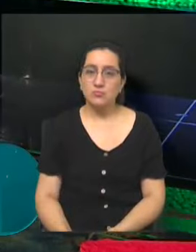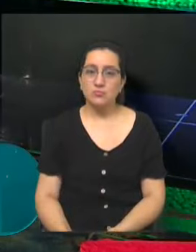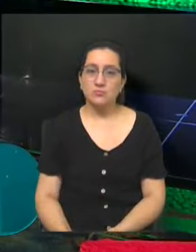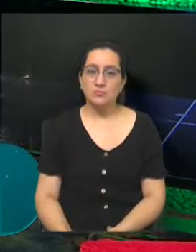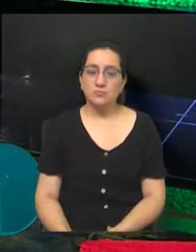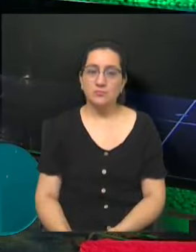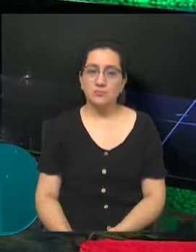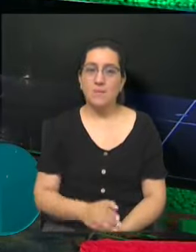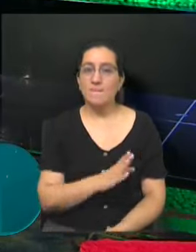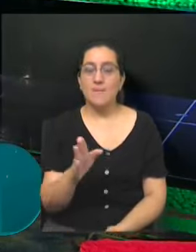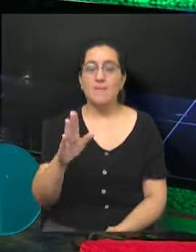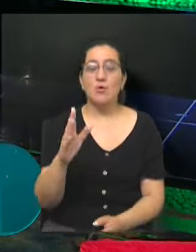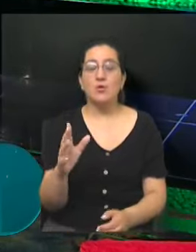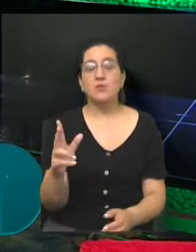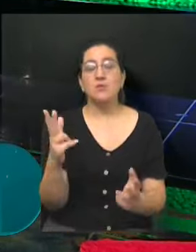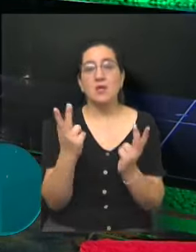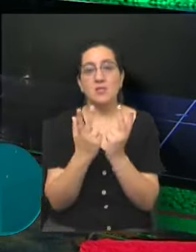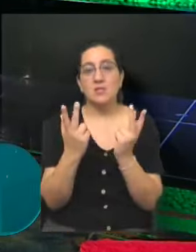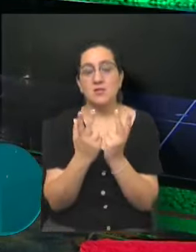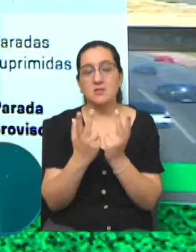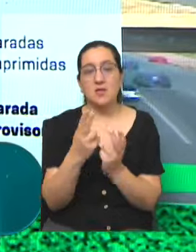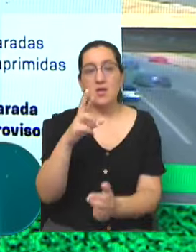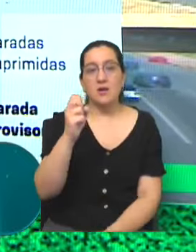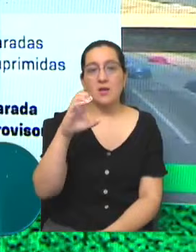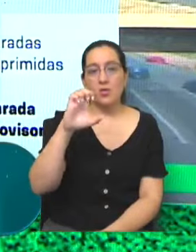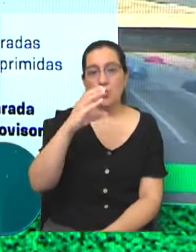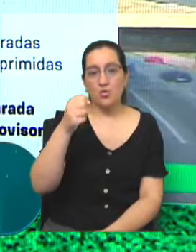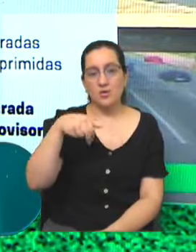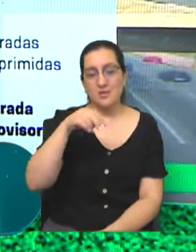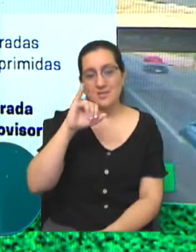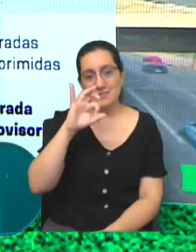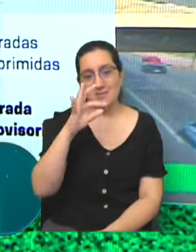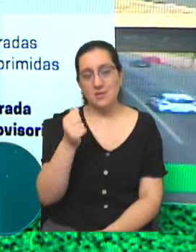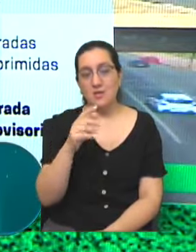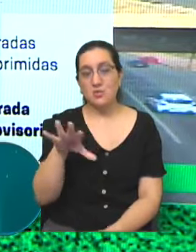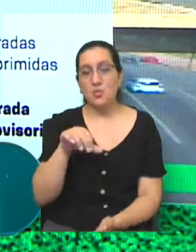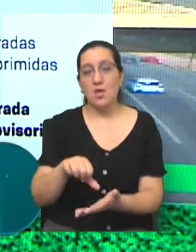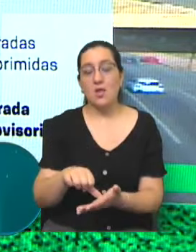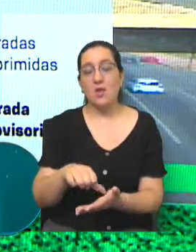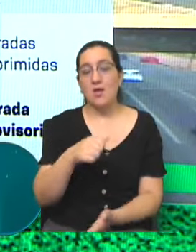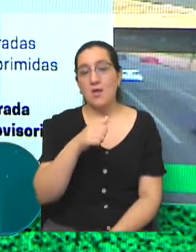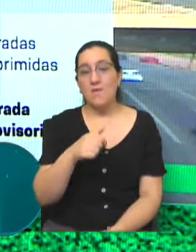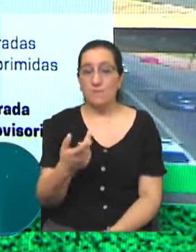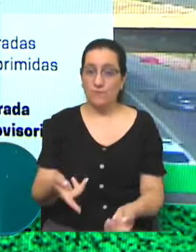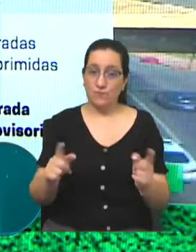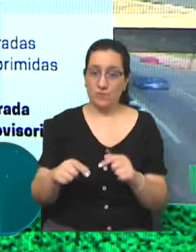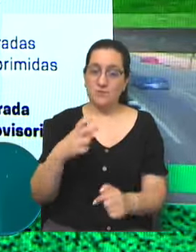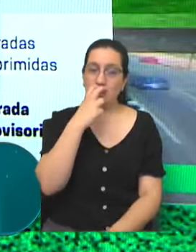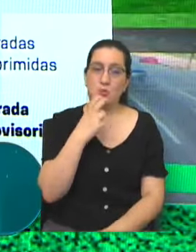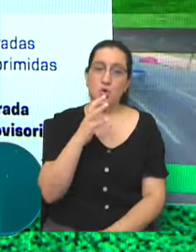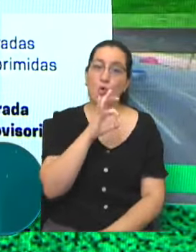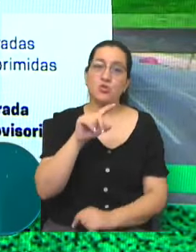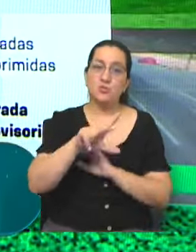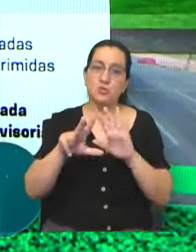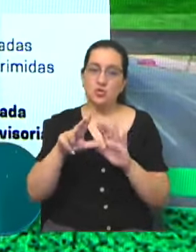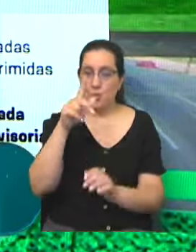Se van por 33, Reconquista, y en Ciudadela retoman sus recorridos habituales, se van o por San José o por 18.